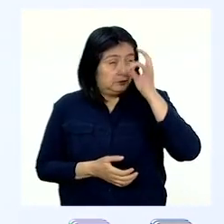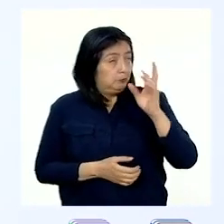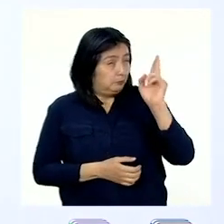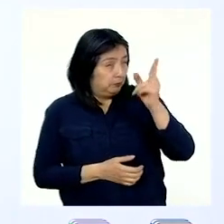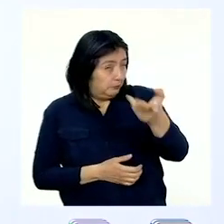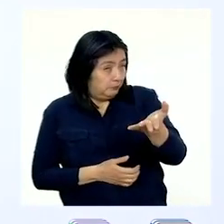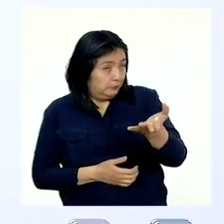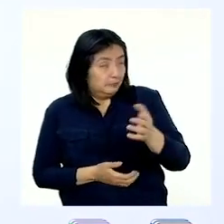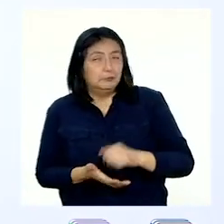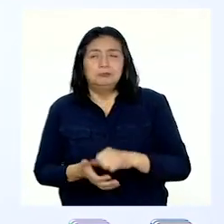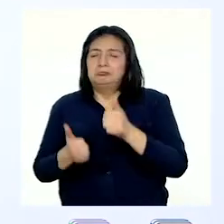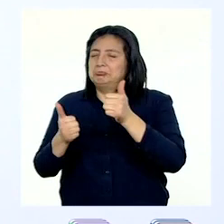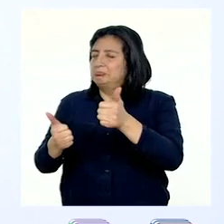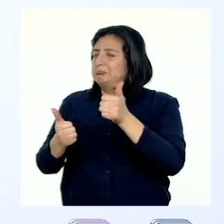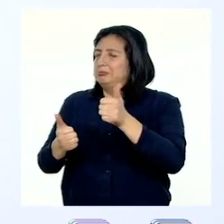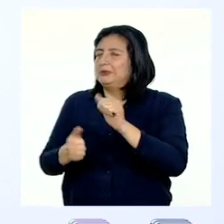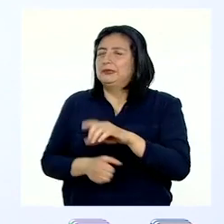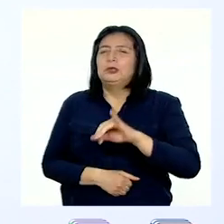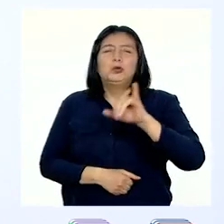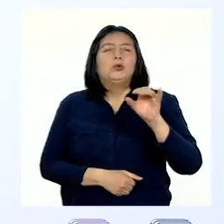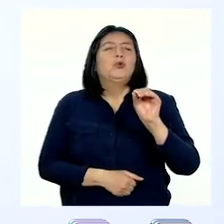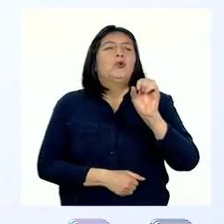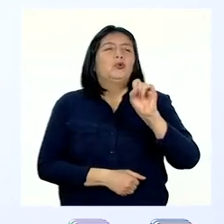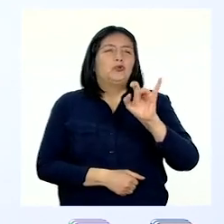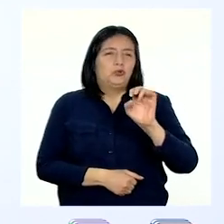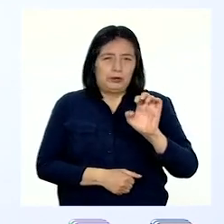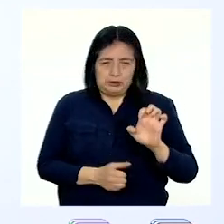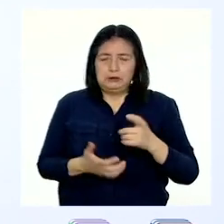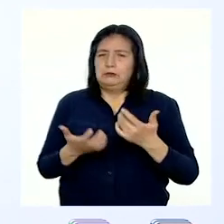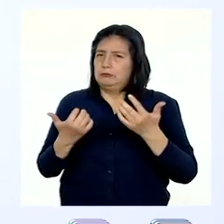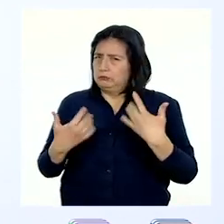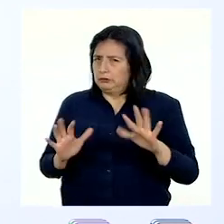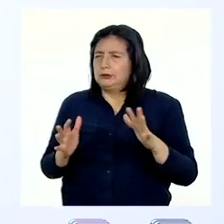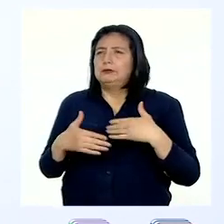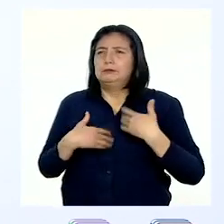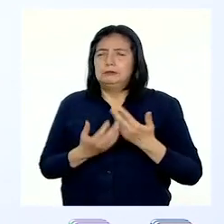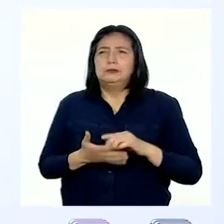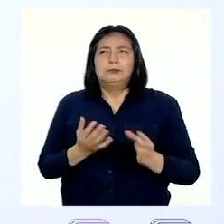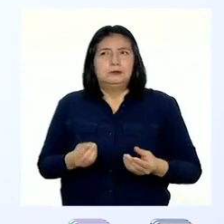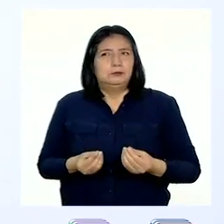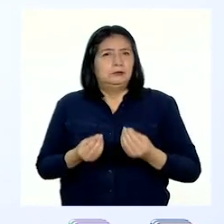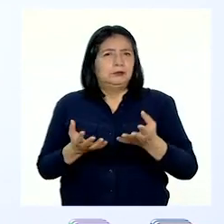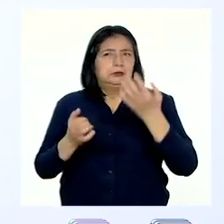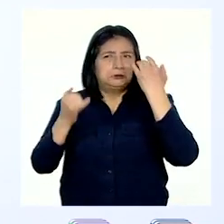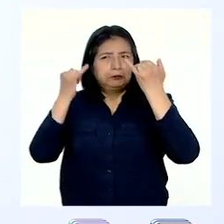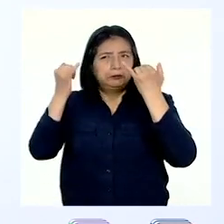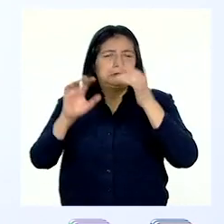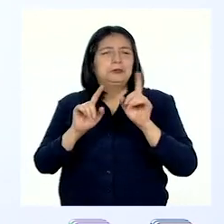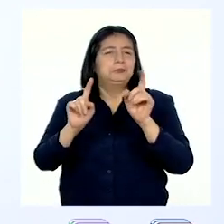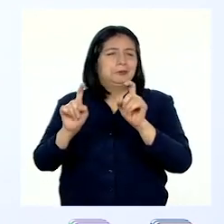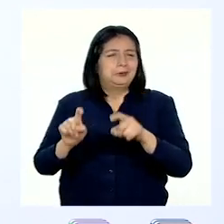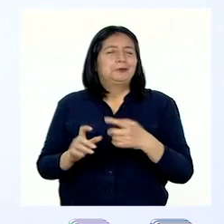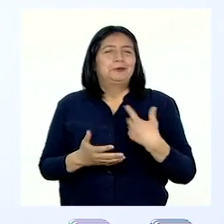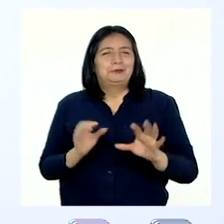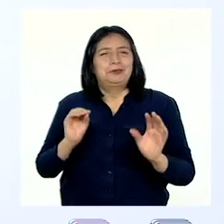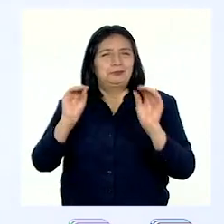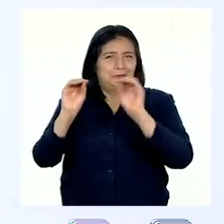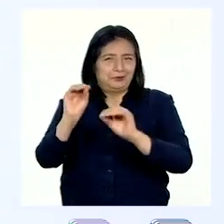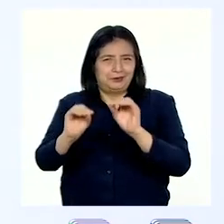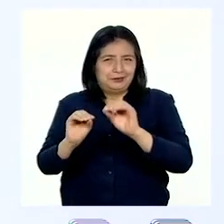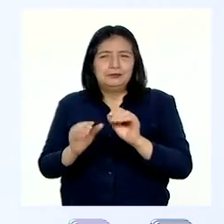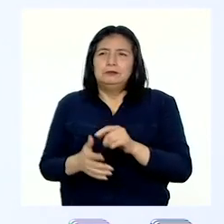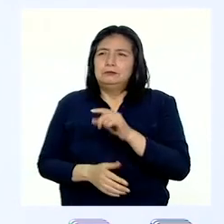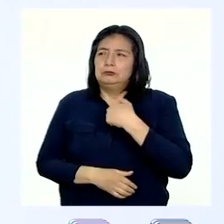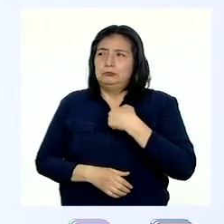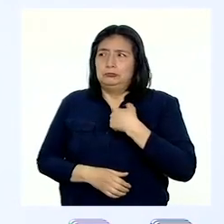profesor? Muy bien, Josué. Ahora ya podemos ir soltando propuestas de preguntas para incluir.